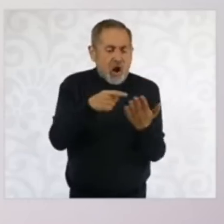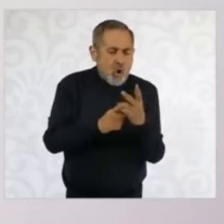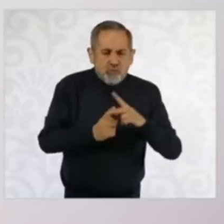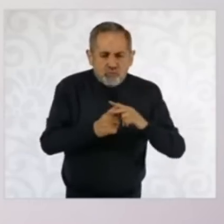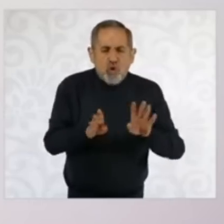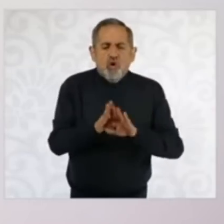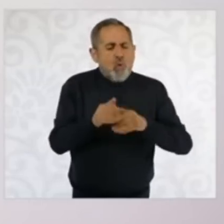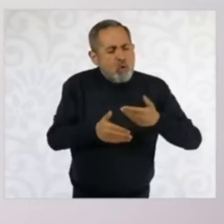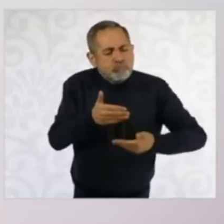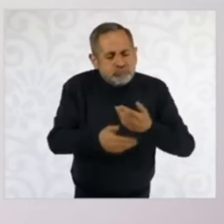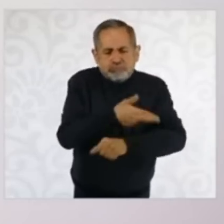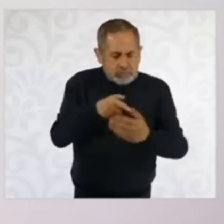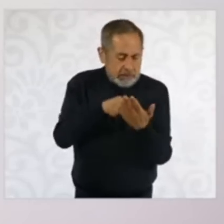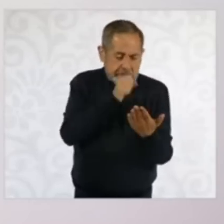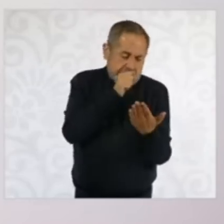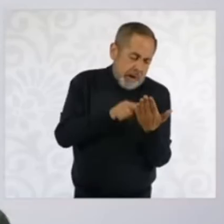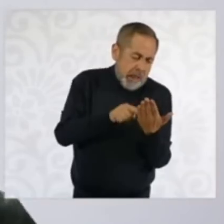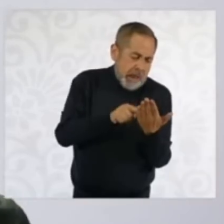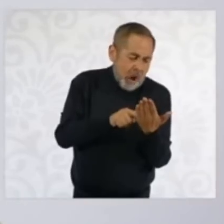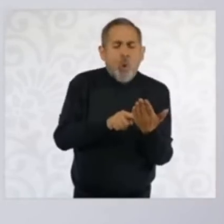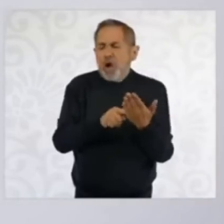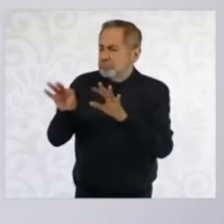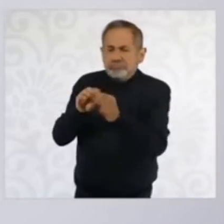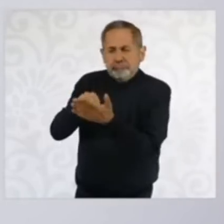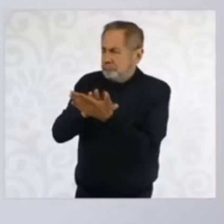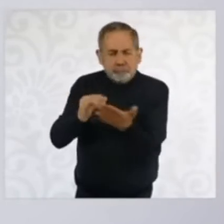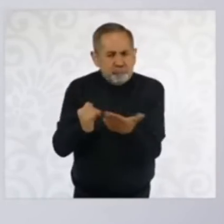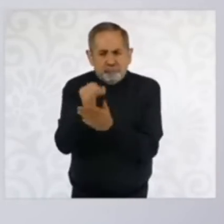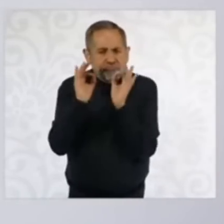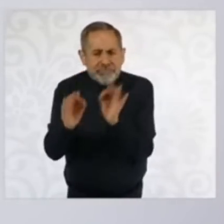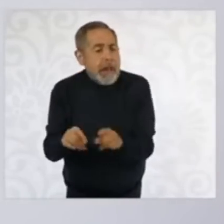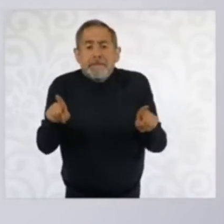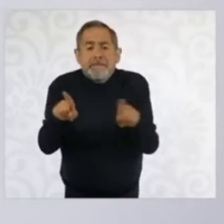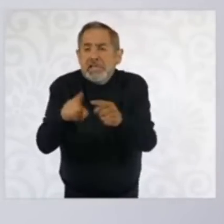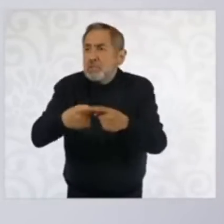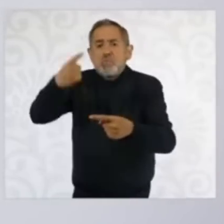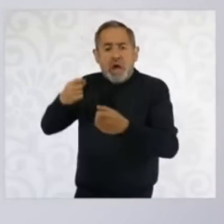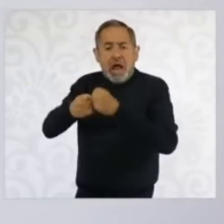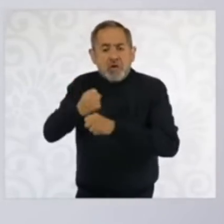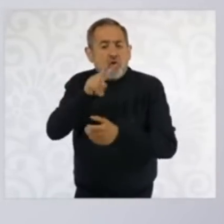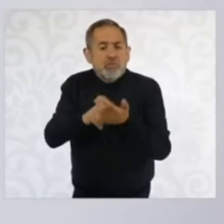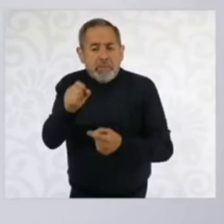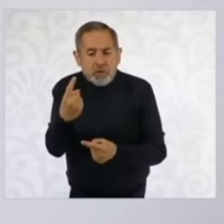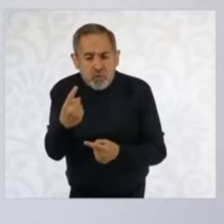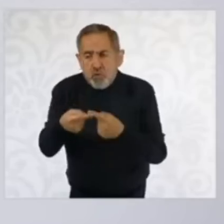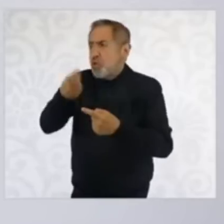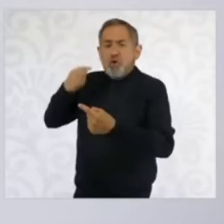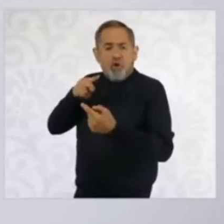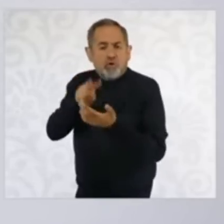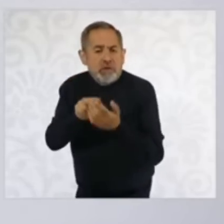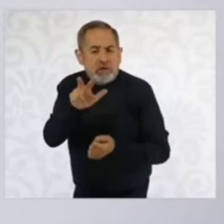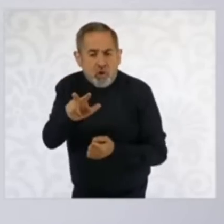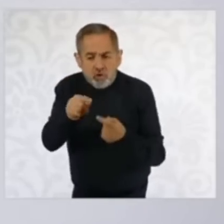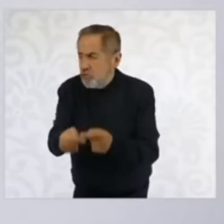la Ley de Procedimientos Electorales. Siguen el mismo procedimiento que se siguió en el 2021, en el